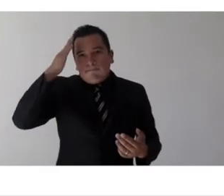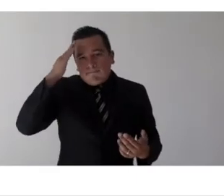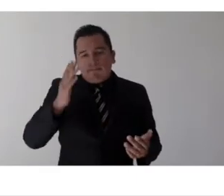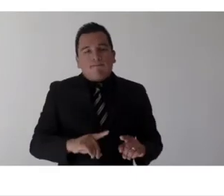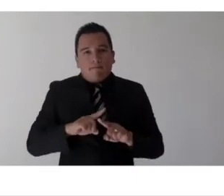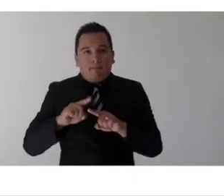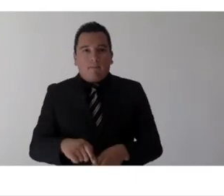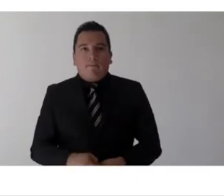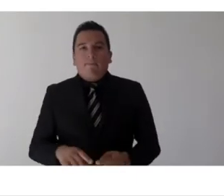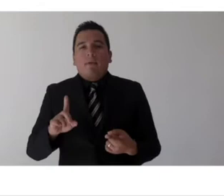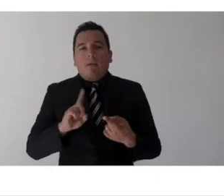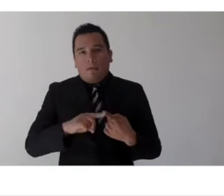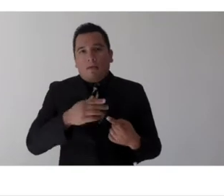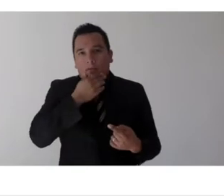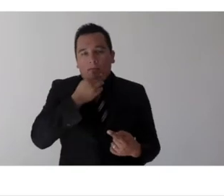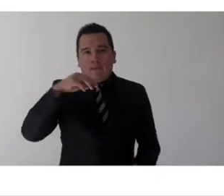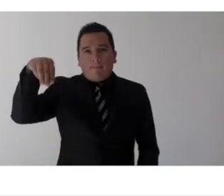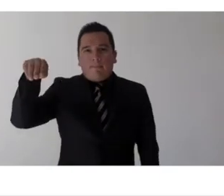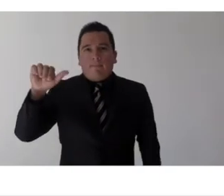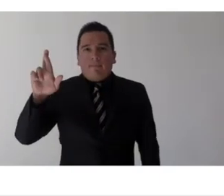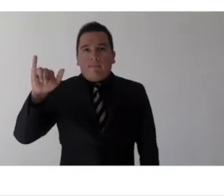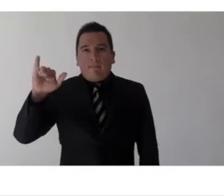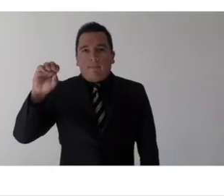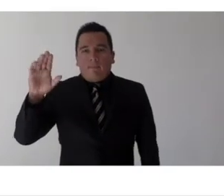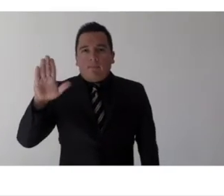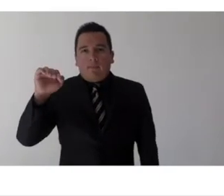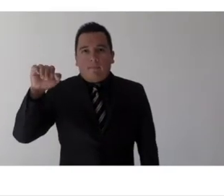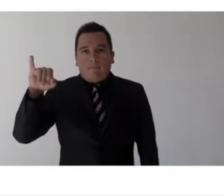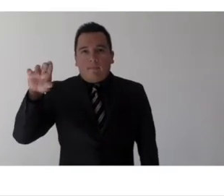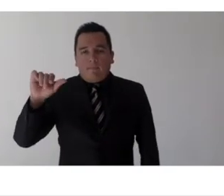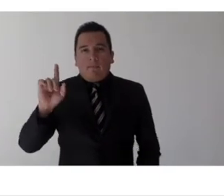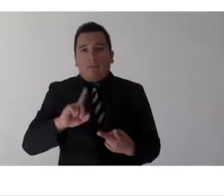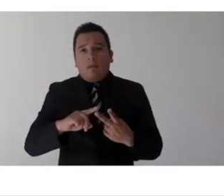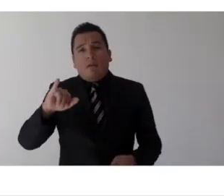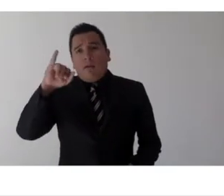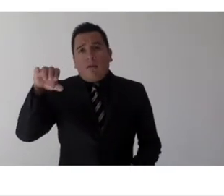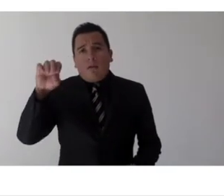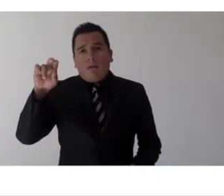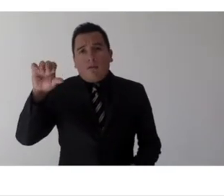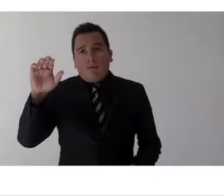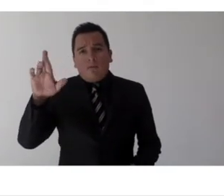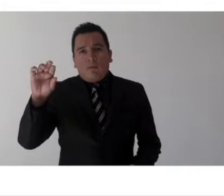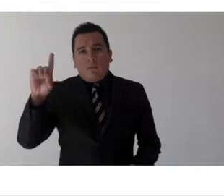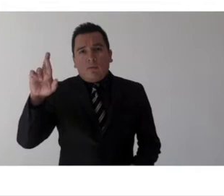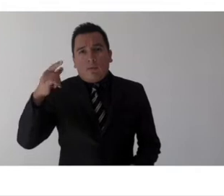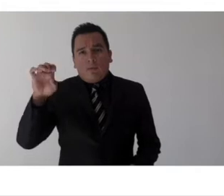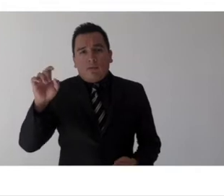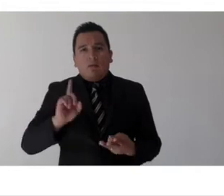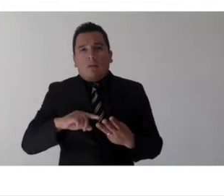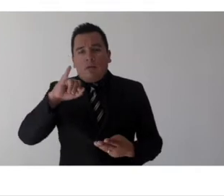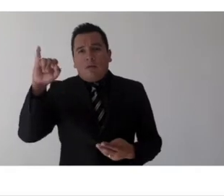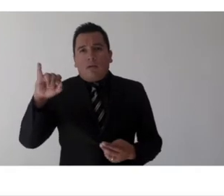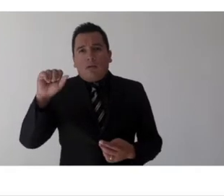Mauricio Merino, participa Jesús Rodríguez Cepeda, que es de los cofundadores de CONAPRED, Javier Martín Reyes, que es un